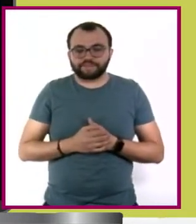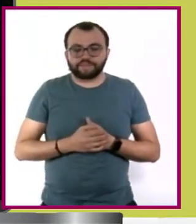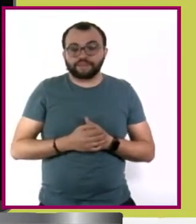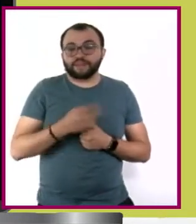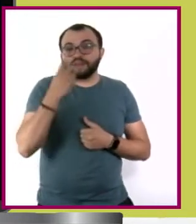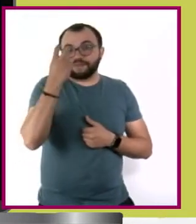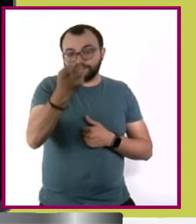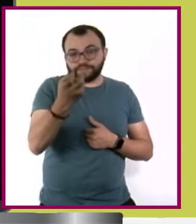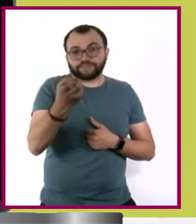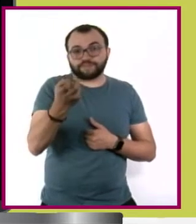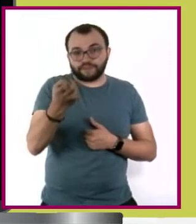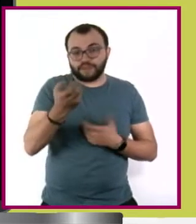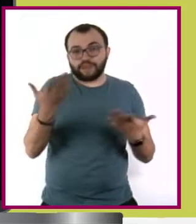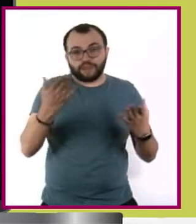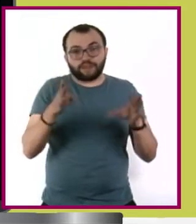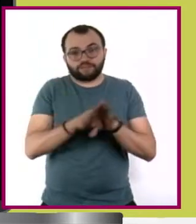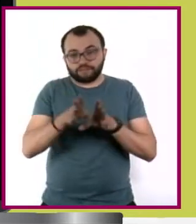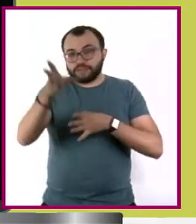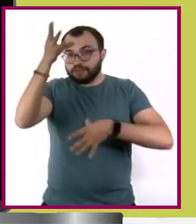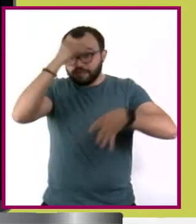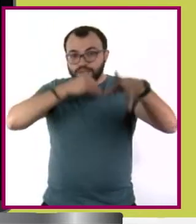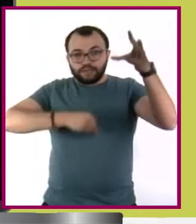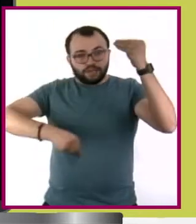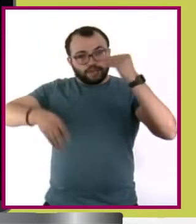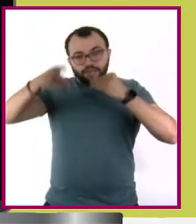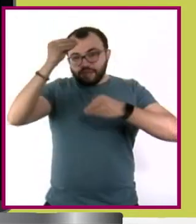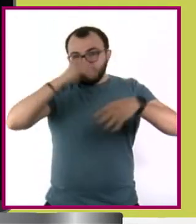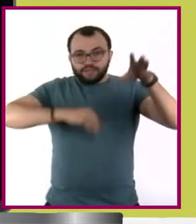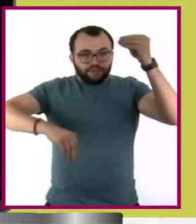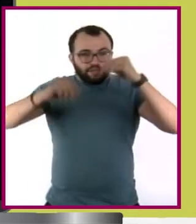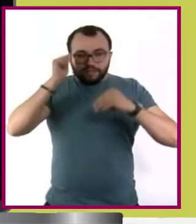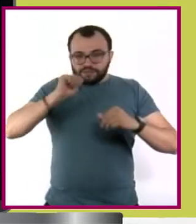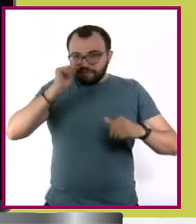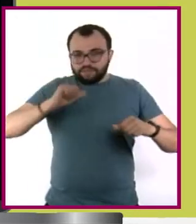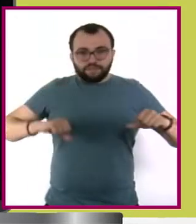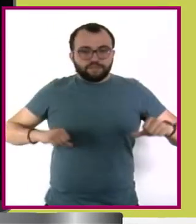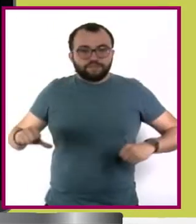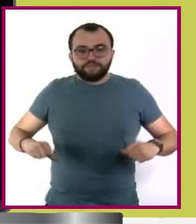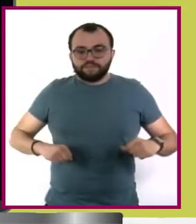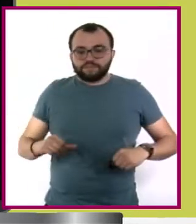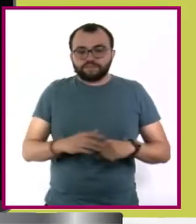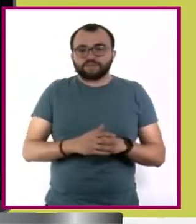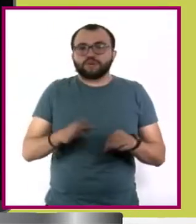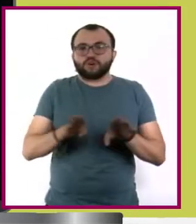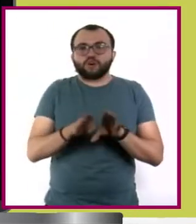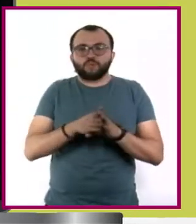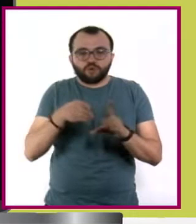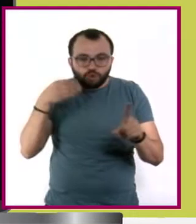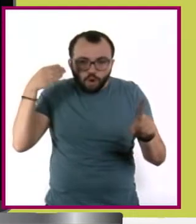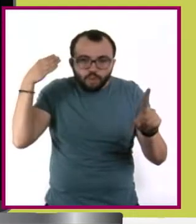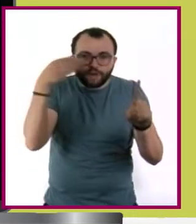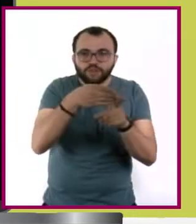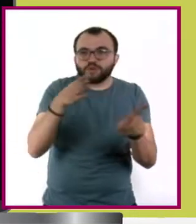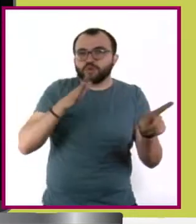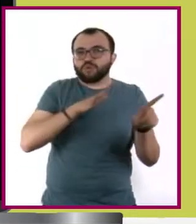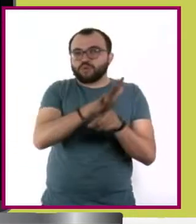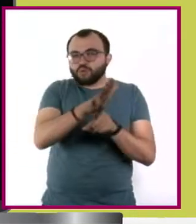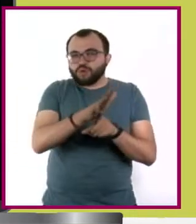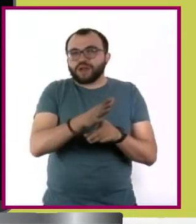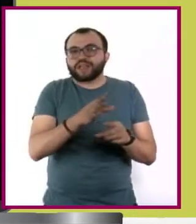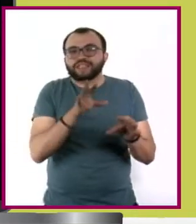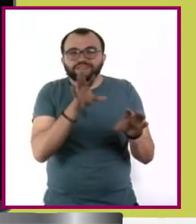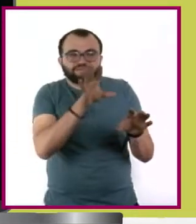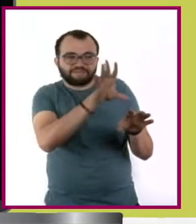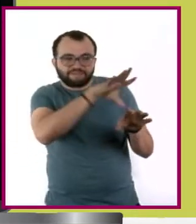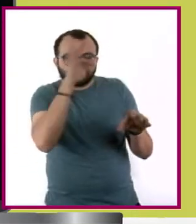Y esto si lo llevamos a la práctica en todas nuestras actividades, ir al grano, o sea, tomar lo importante